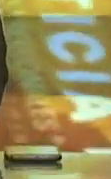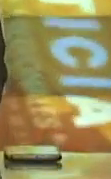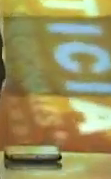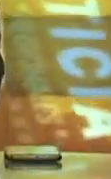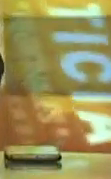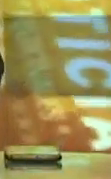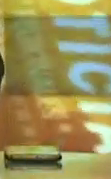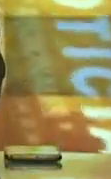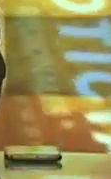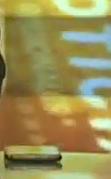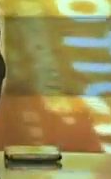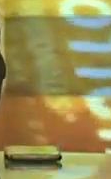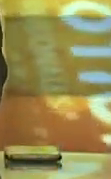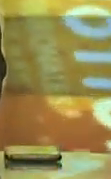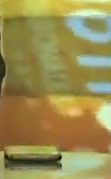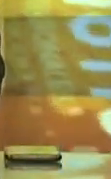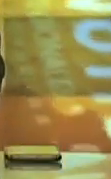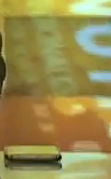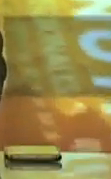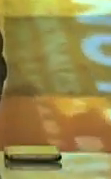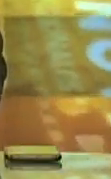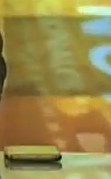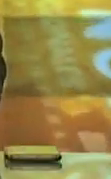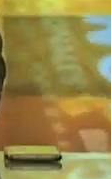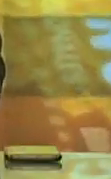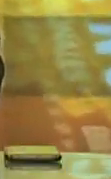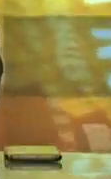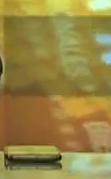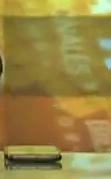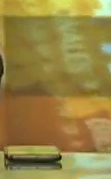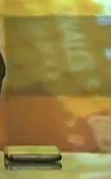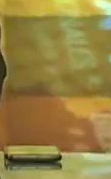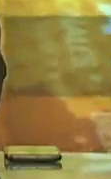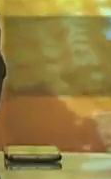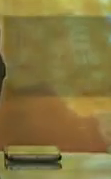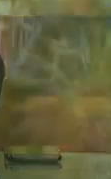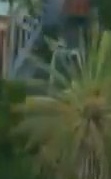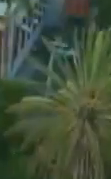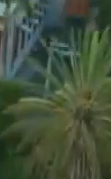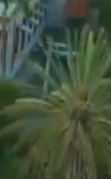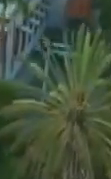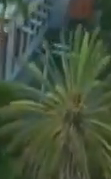Bien, y a esta hora hay actividad presidencial. Nos vamos al Palacio de Miraflores. Veamos.